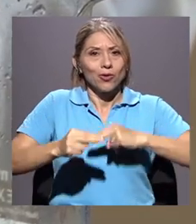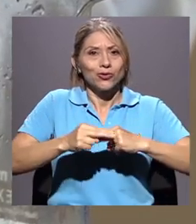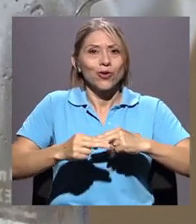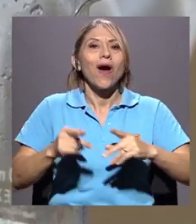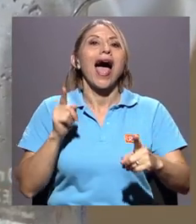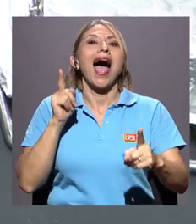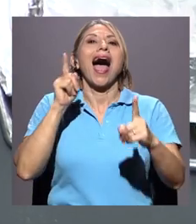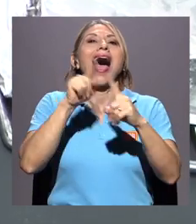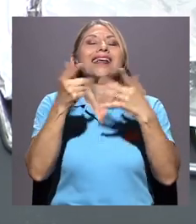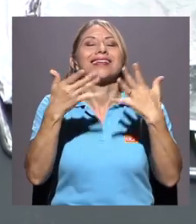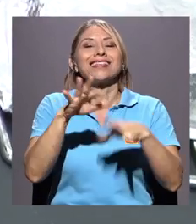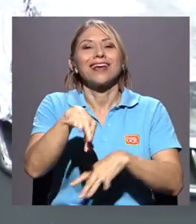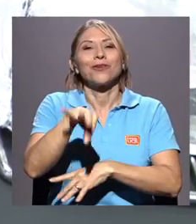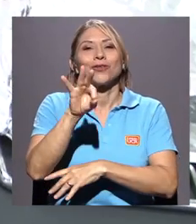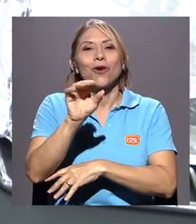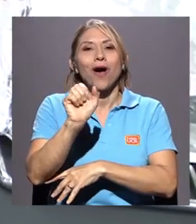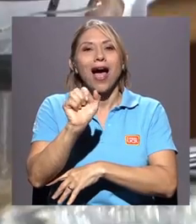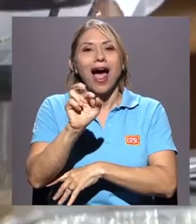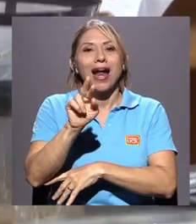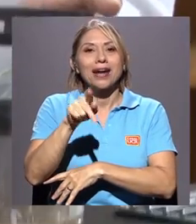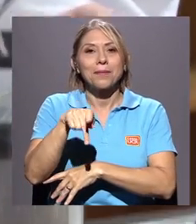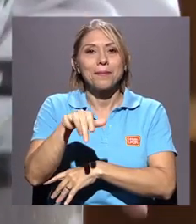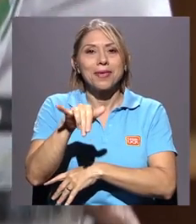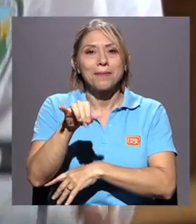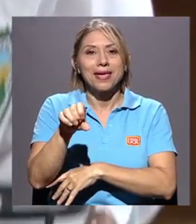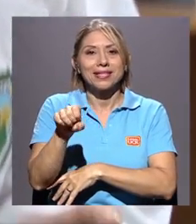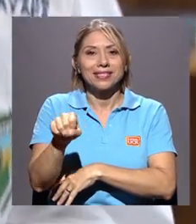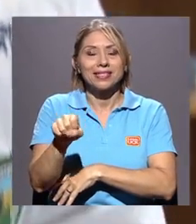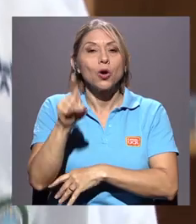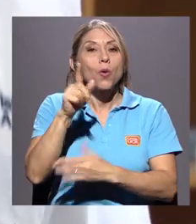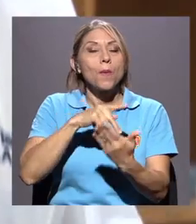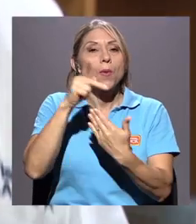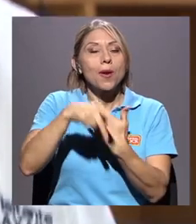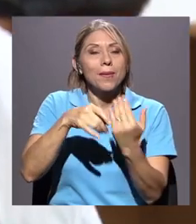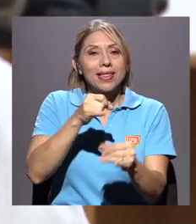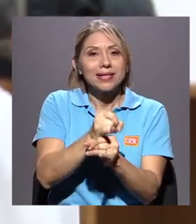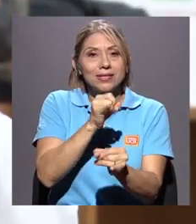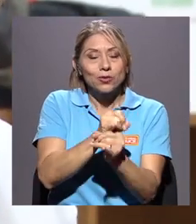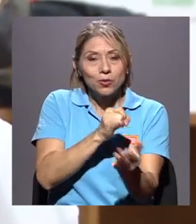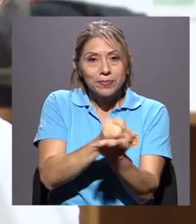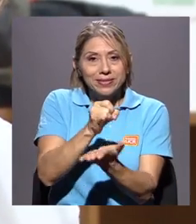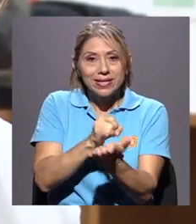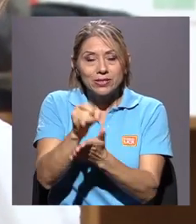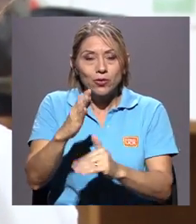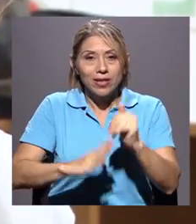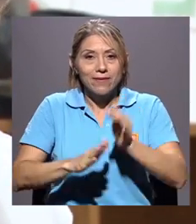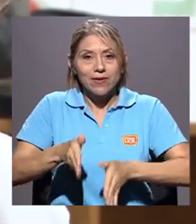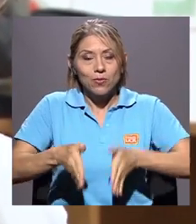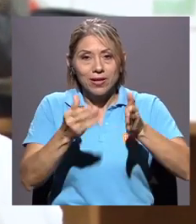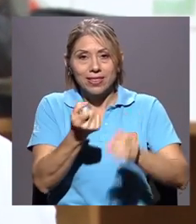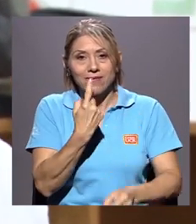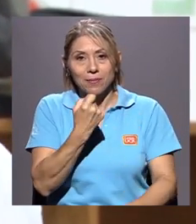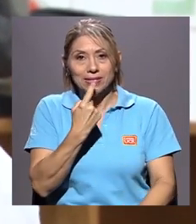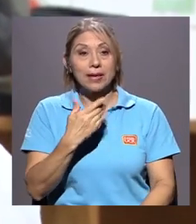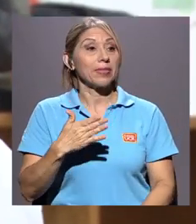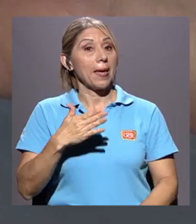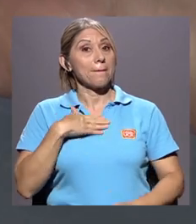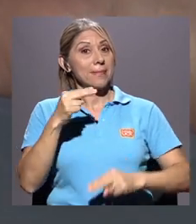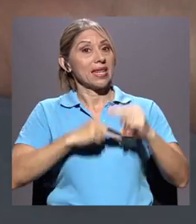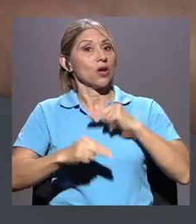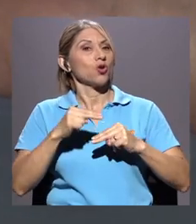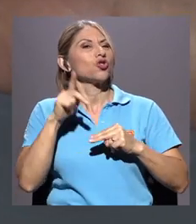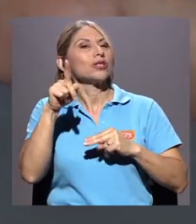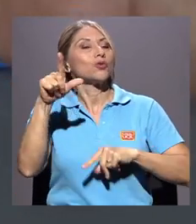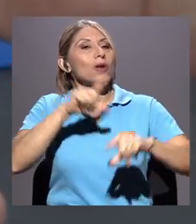con ARPIMES, un programa del Instituto de Investigación de la Facultad de Farmacia. Mi emprendimiento es un laboratorio cosmético